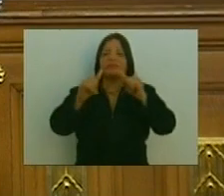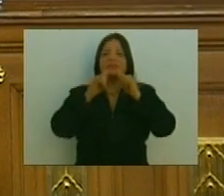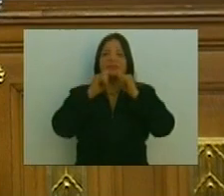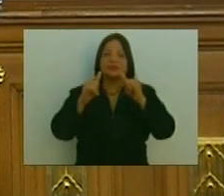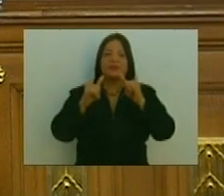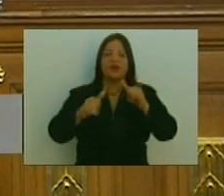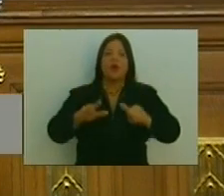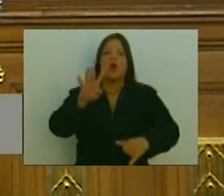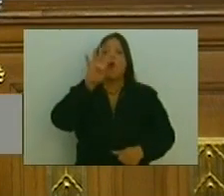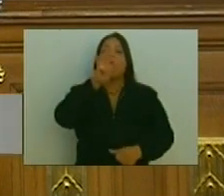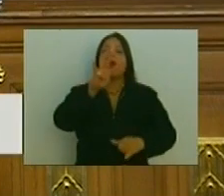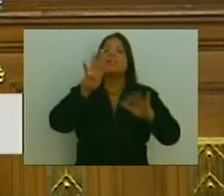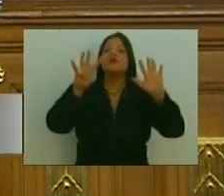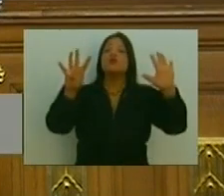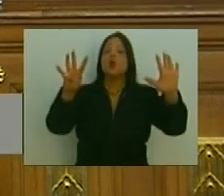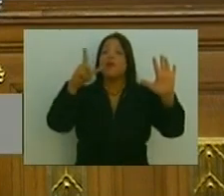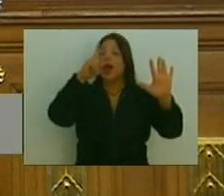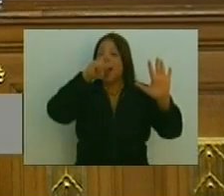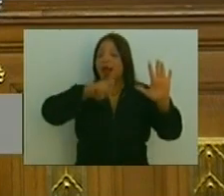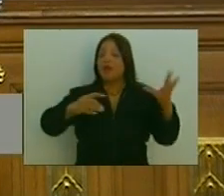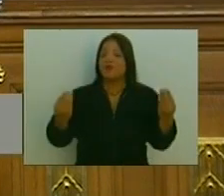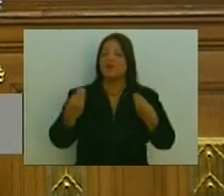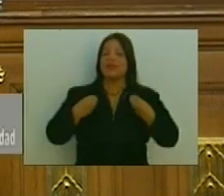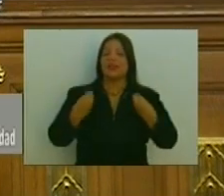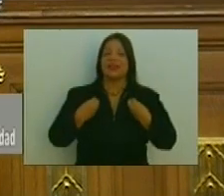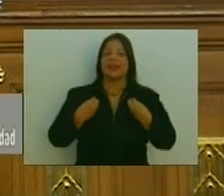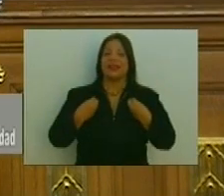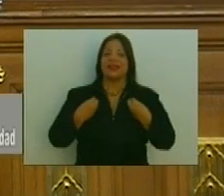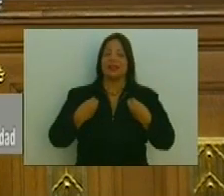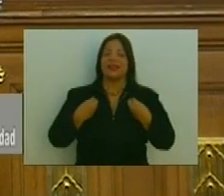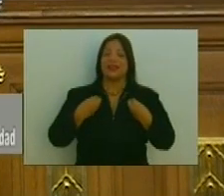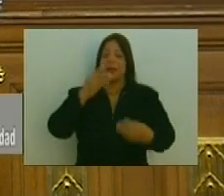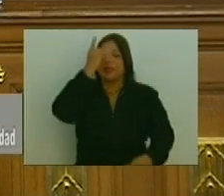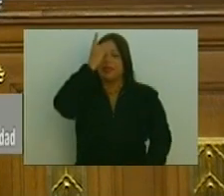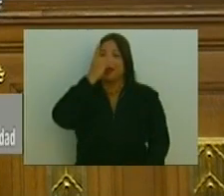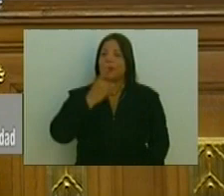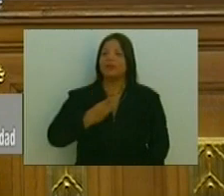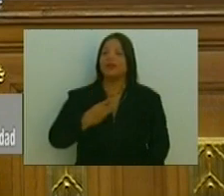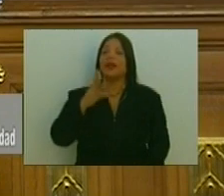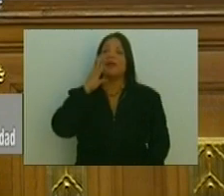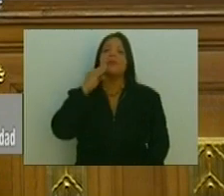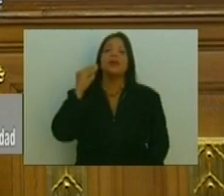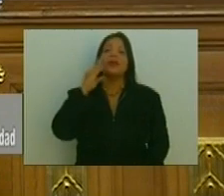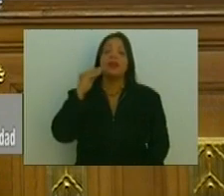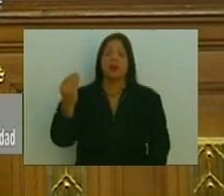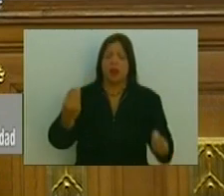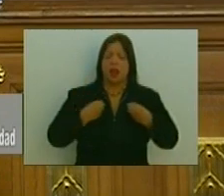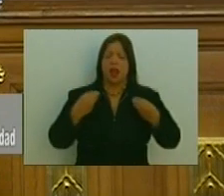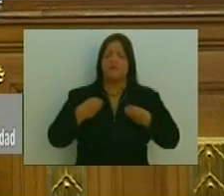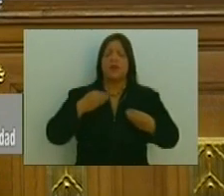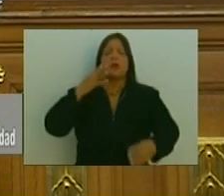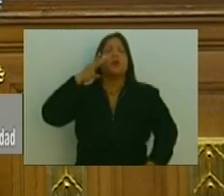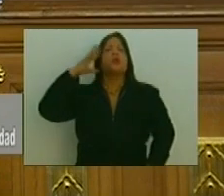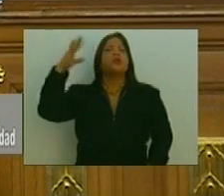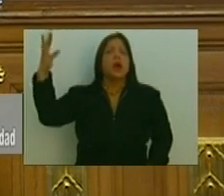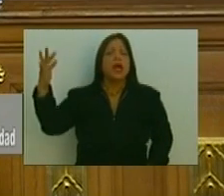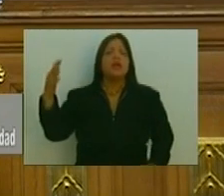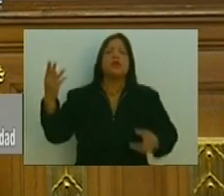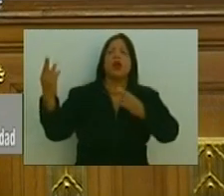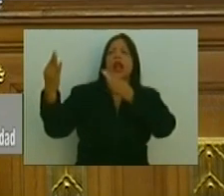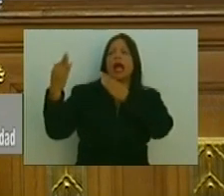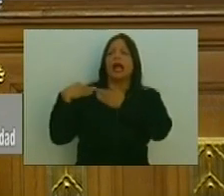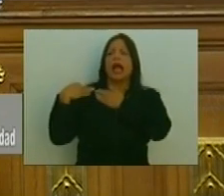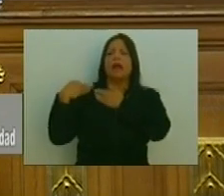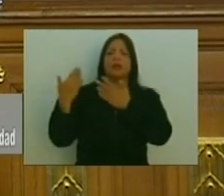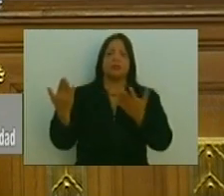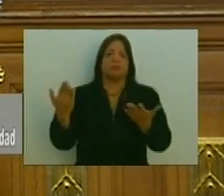Tengo 49 años de vida viviendo la discapacidad. La vivo, la sueño, la cargo